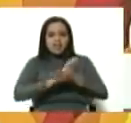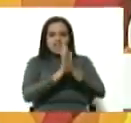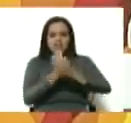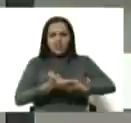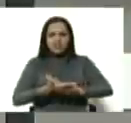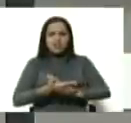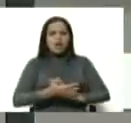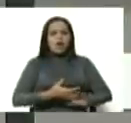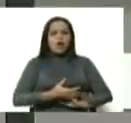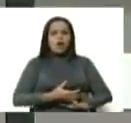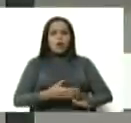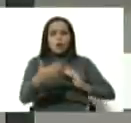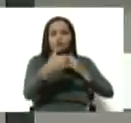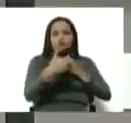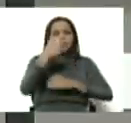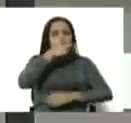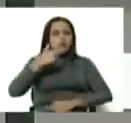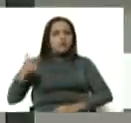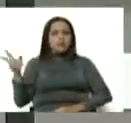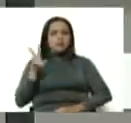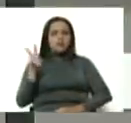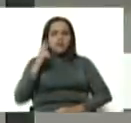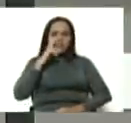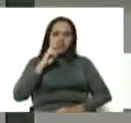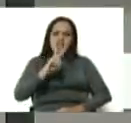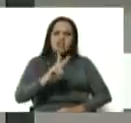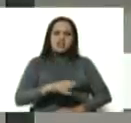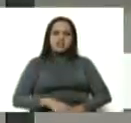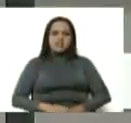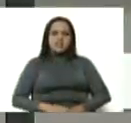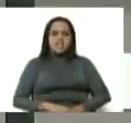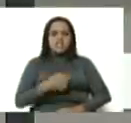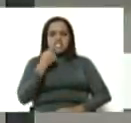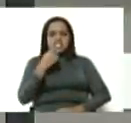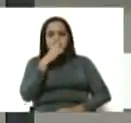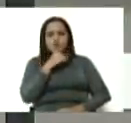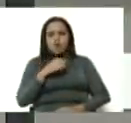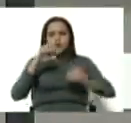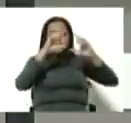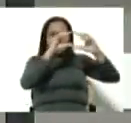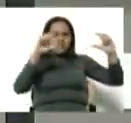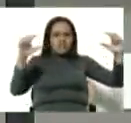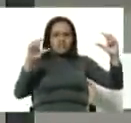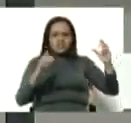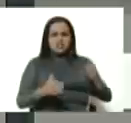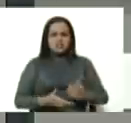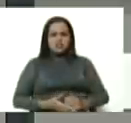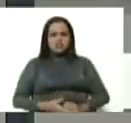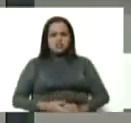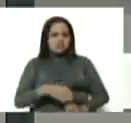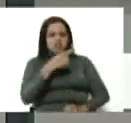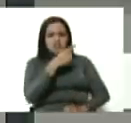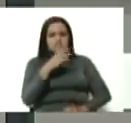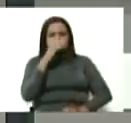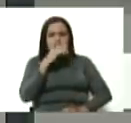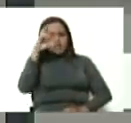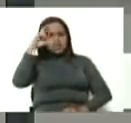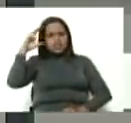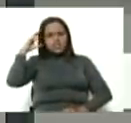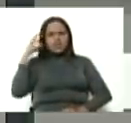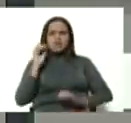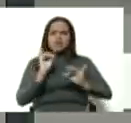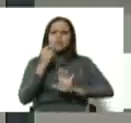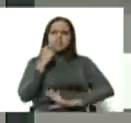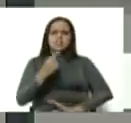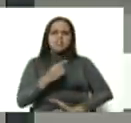contra el pueblo venezolano. Fíjense que ella dice que no tiene membrete. ¿Y qué membrete va a tener si no es? Lo mismo decía el procurador falso, ¿no es